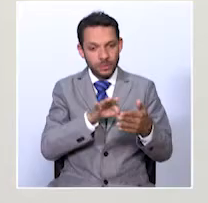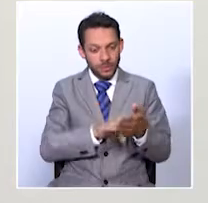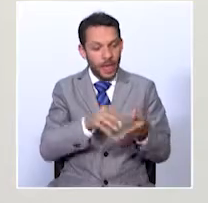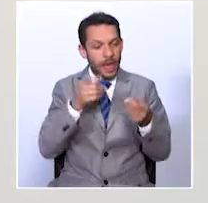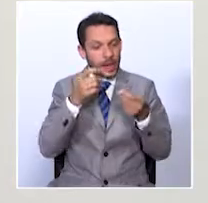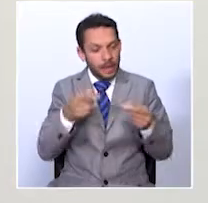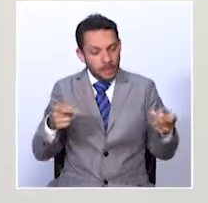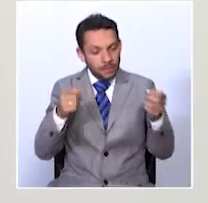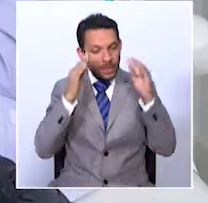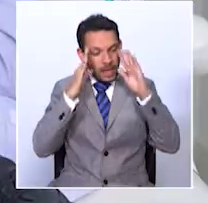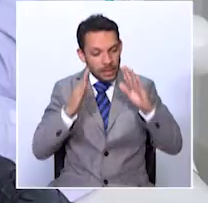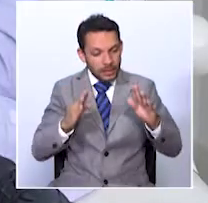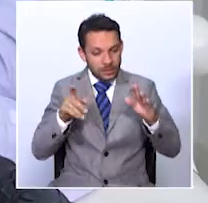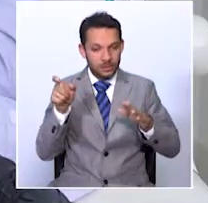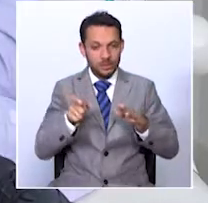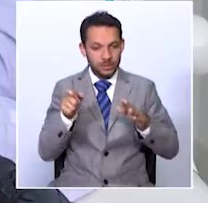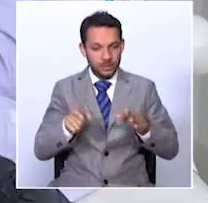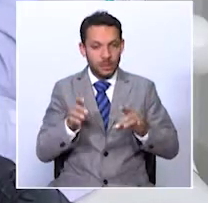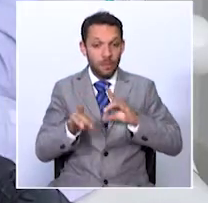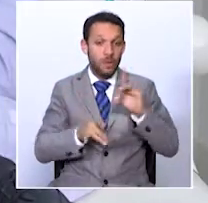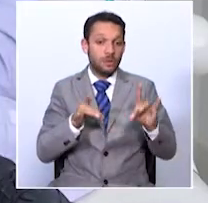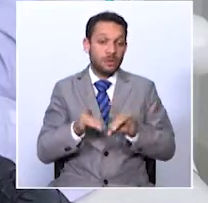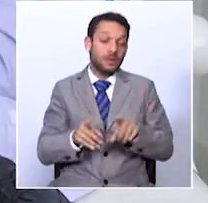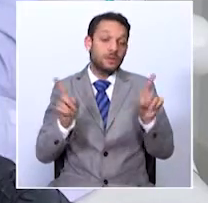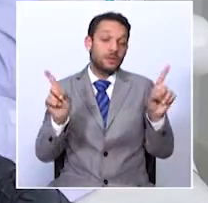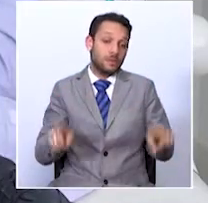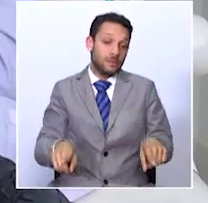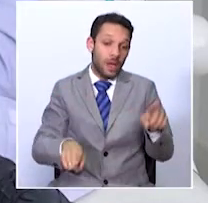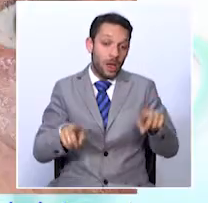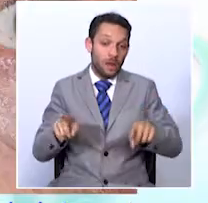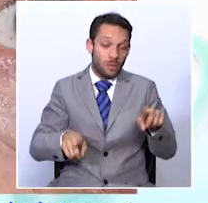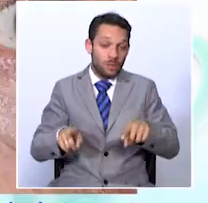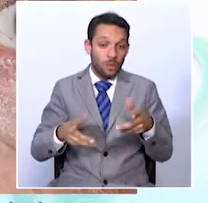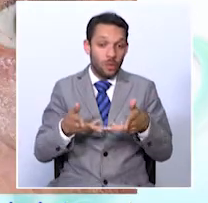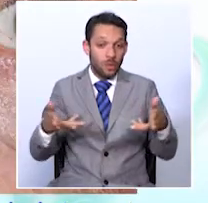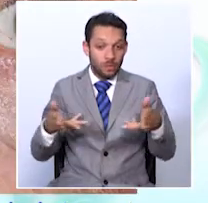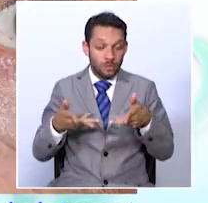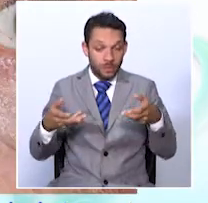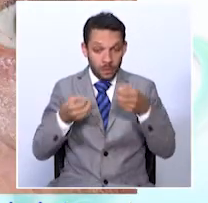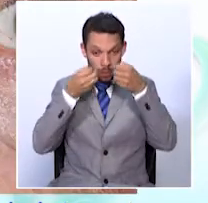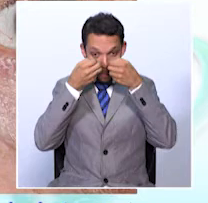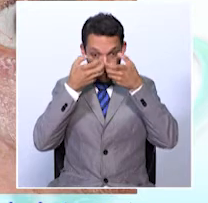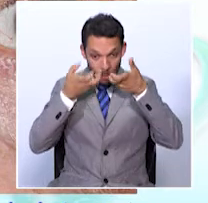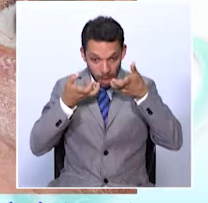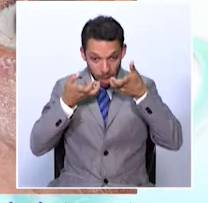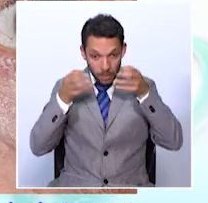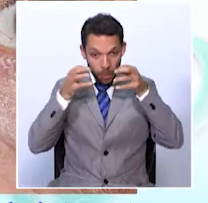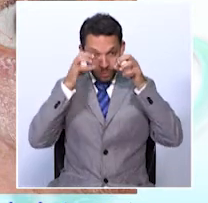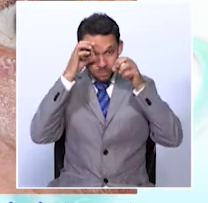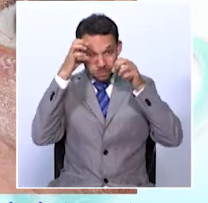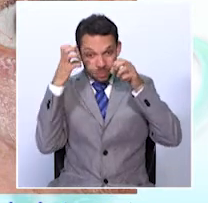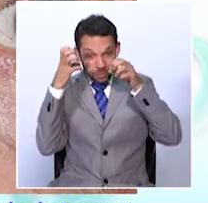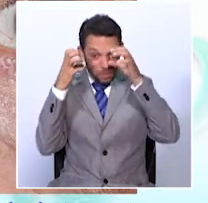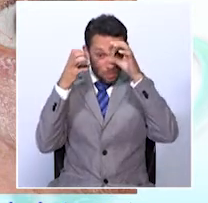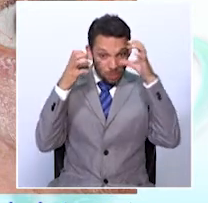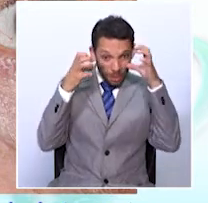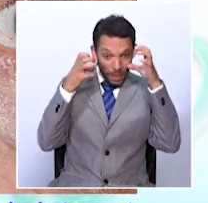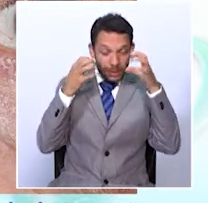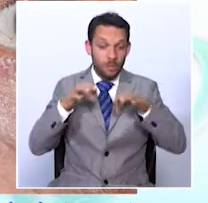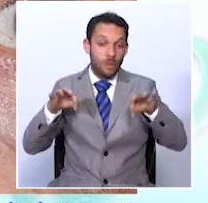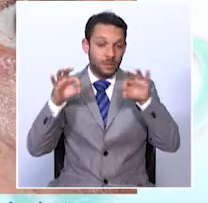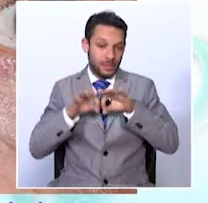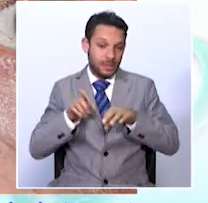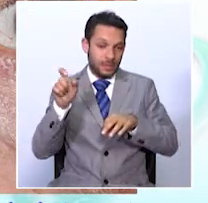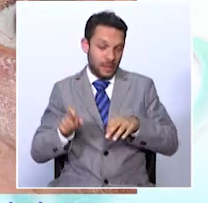rápidamente. Obviamente también hay personas que tienen bolsas aquí en el párpado inferior que también tienen su corrección. ¿Por